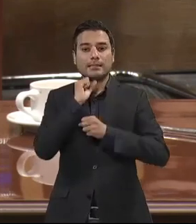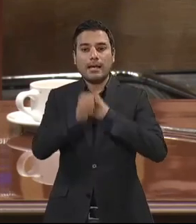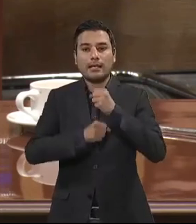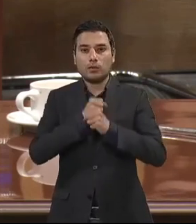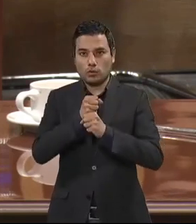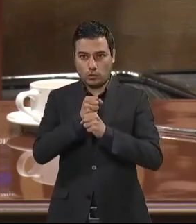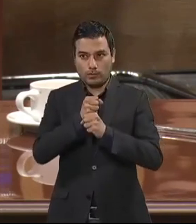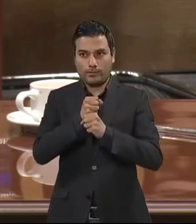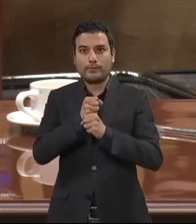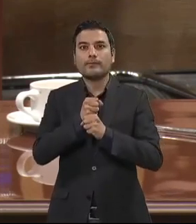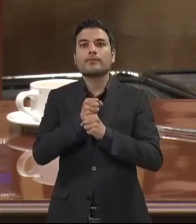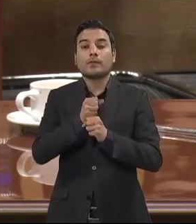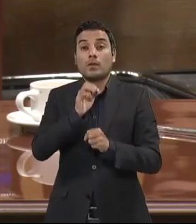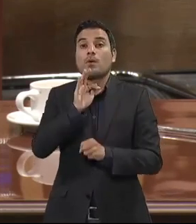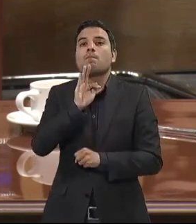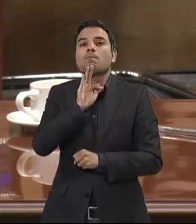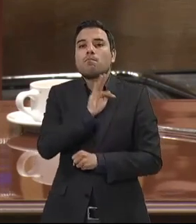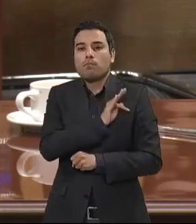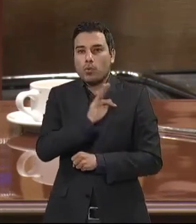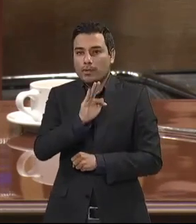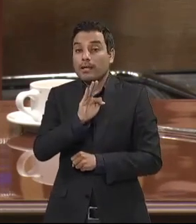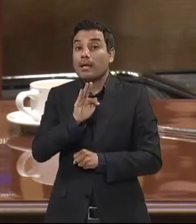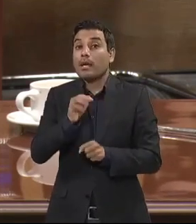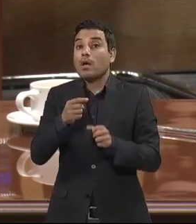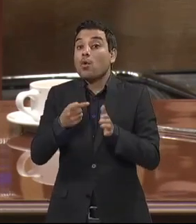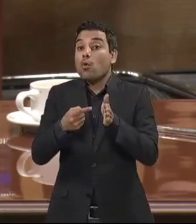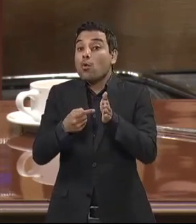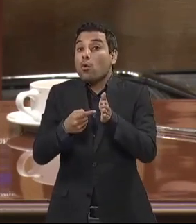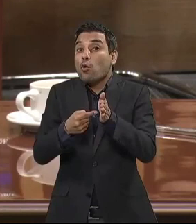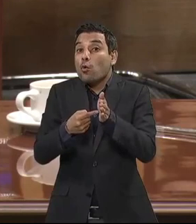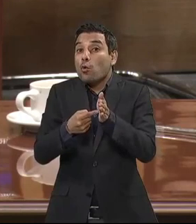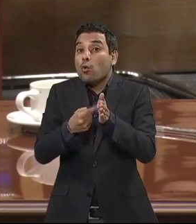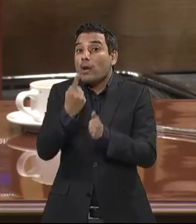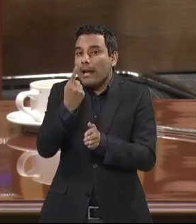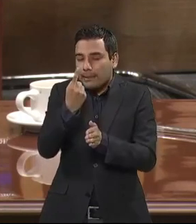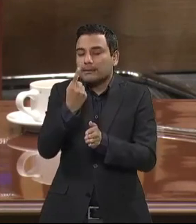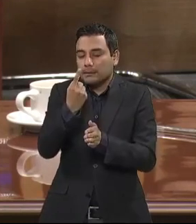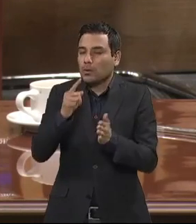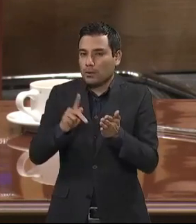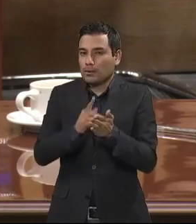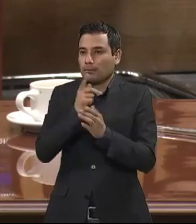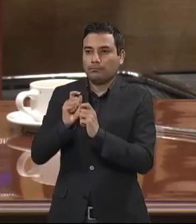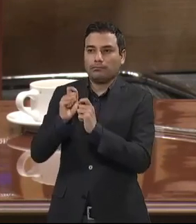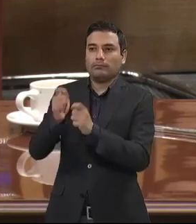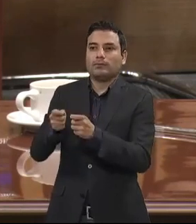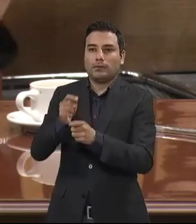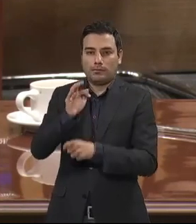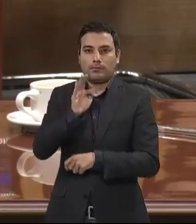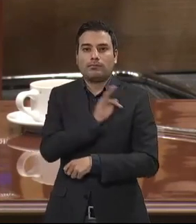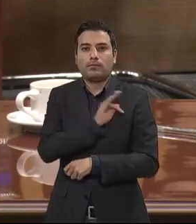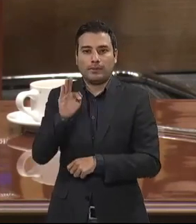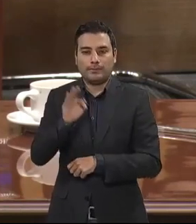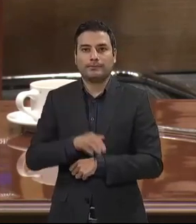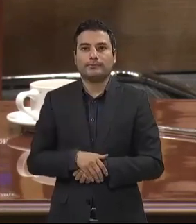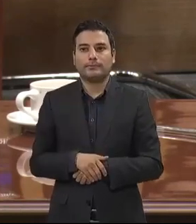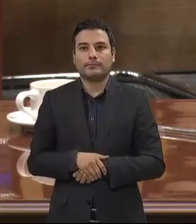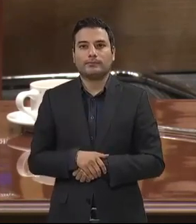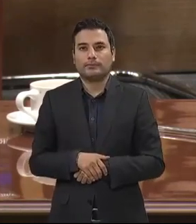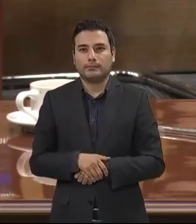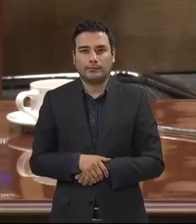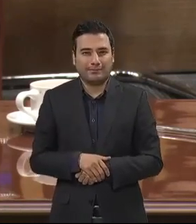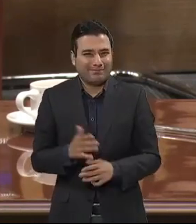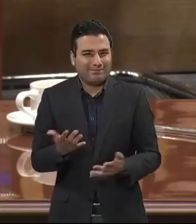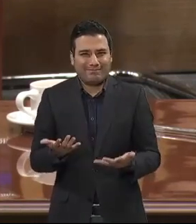con derecho a una, y lo repito, a una reelección. En una operación